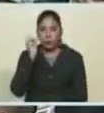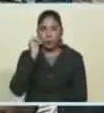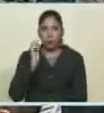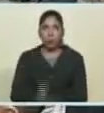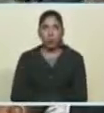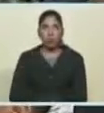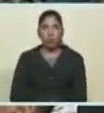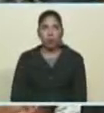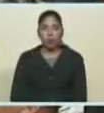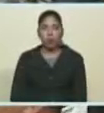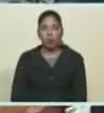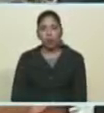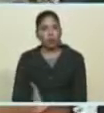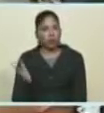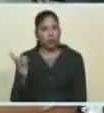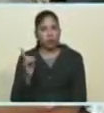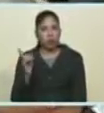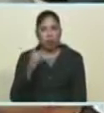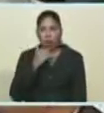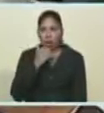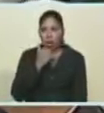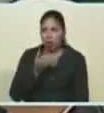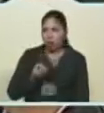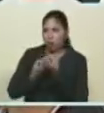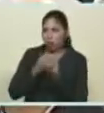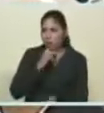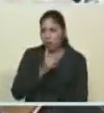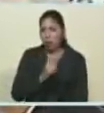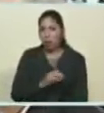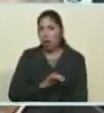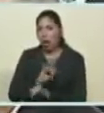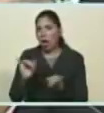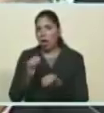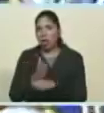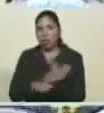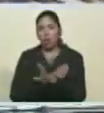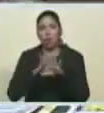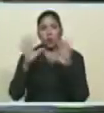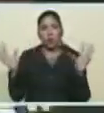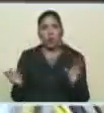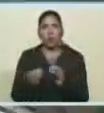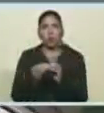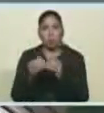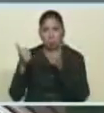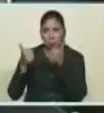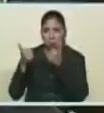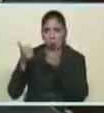no sé si el vicepresidente de Economía tiene algún comentario antes de terminar. ¿Está bien?